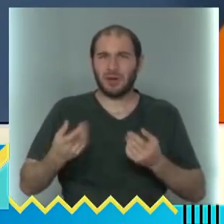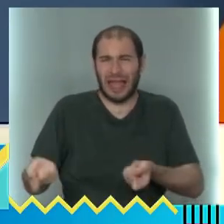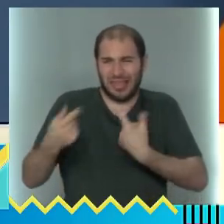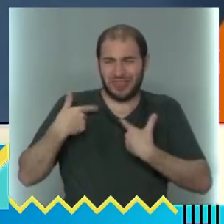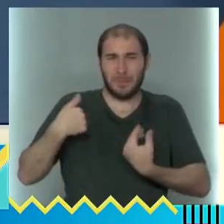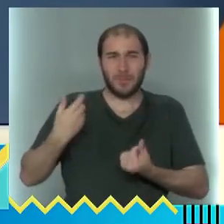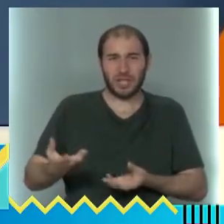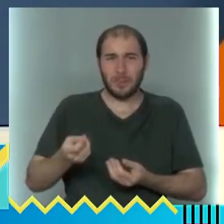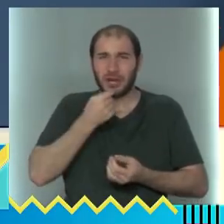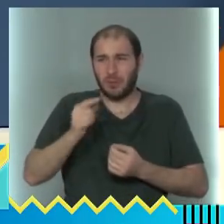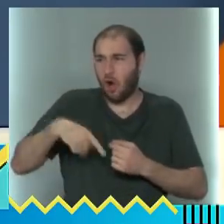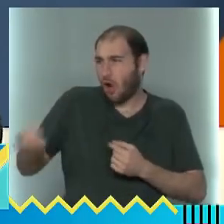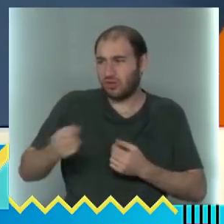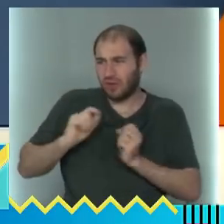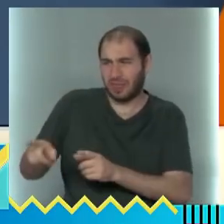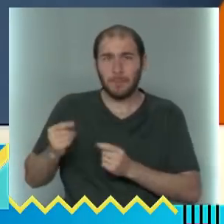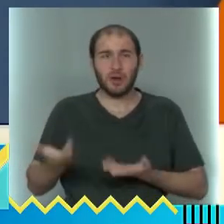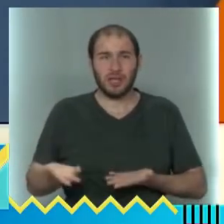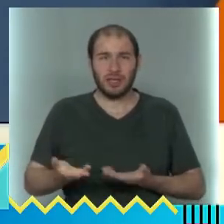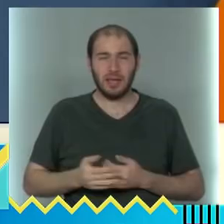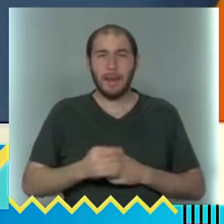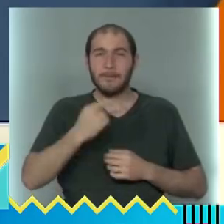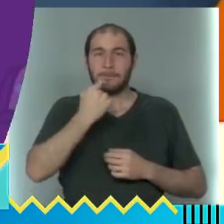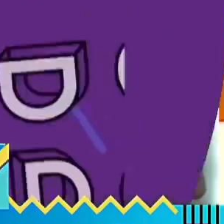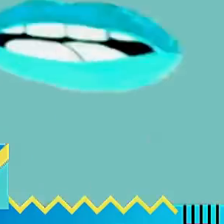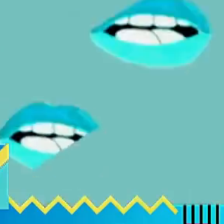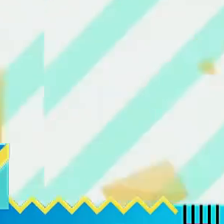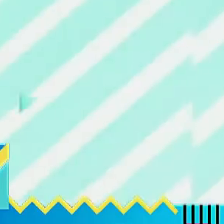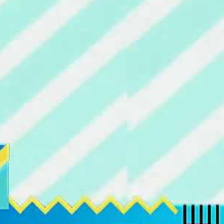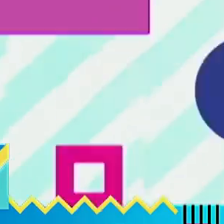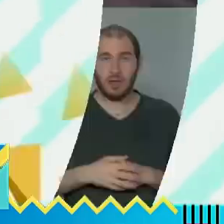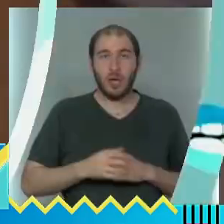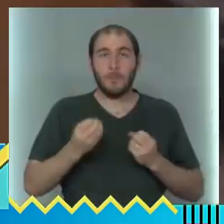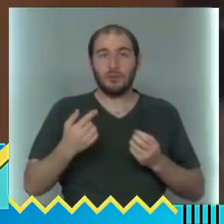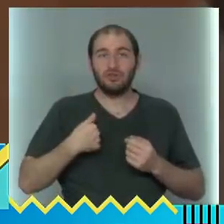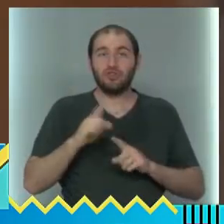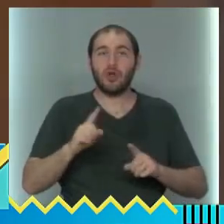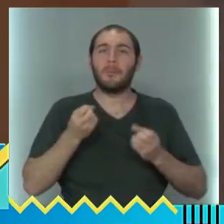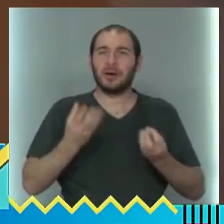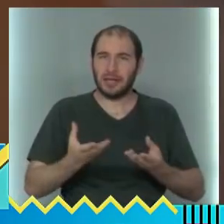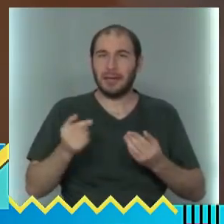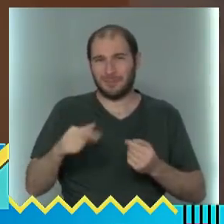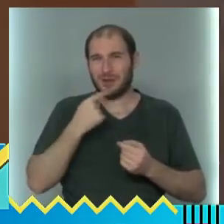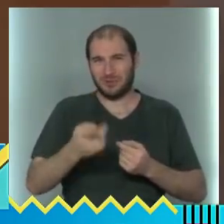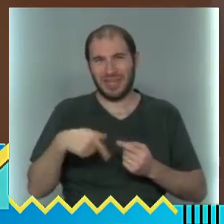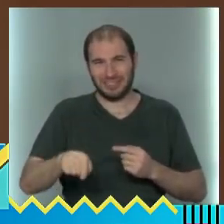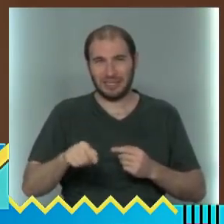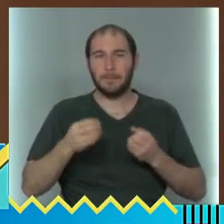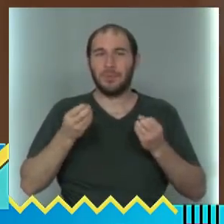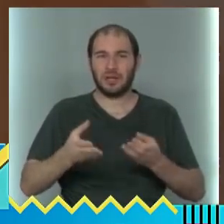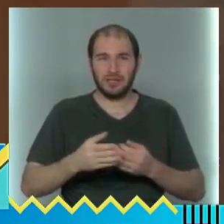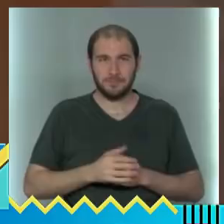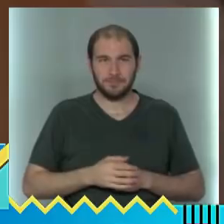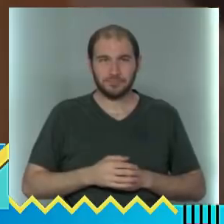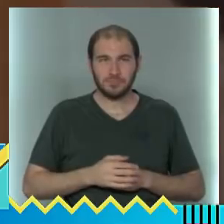a mí y no le tocó al del lado? La pregunta es al revés, ¿por qué no me puede tocar a mí en este caso? Claro. Porque en realidad